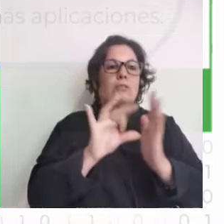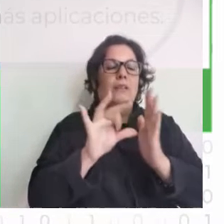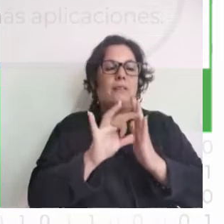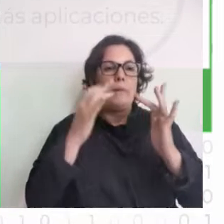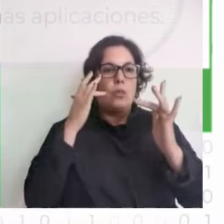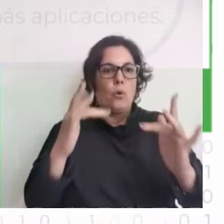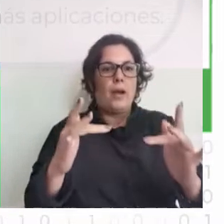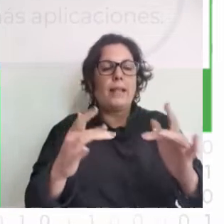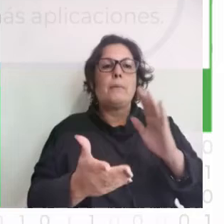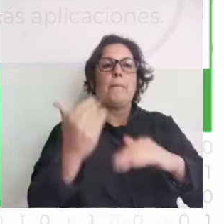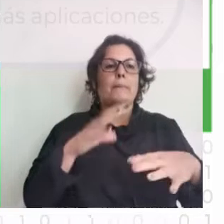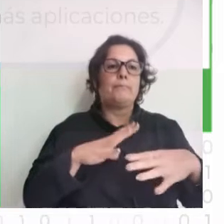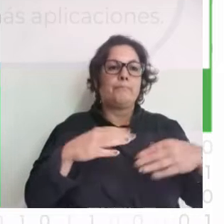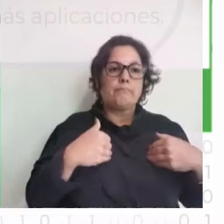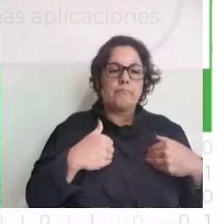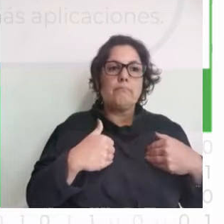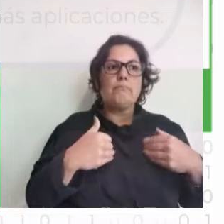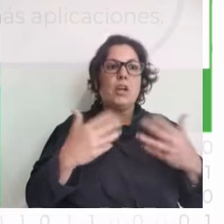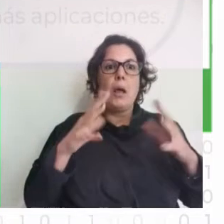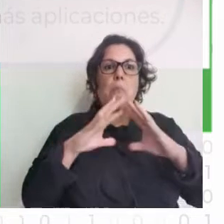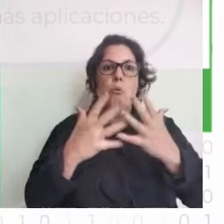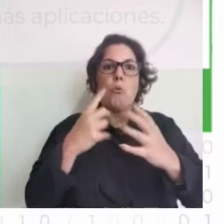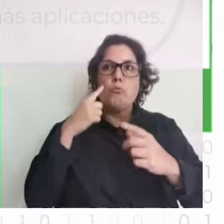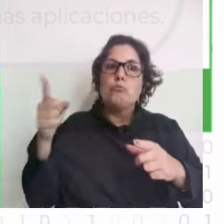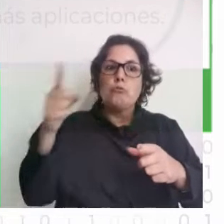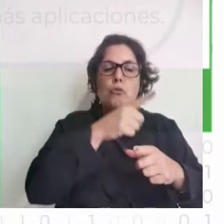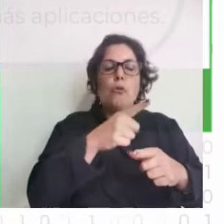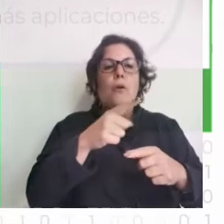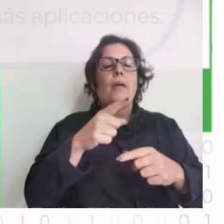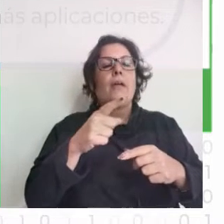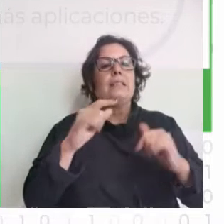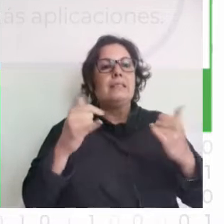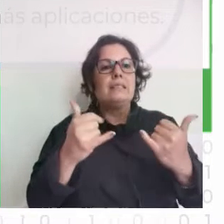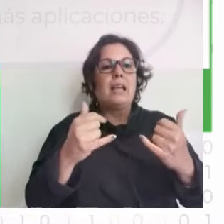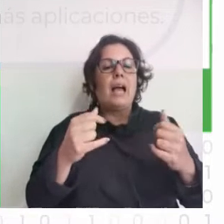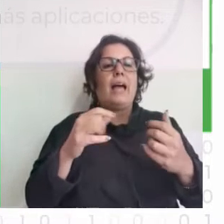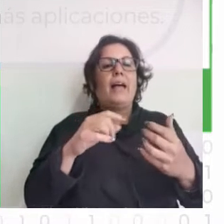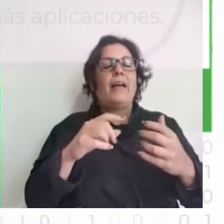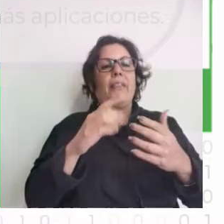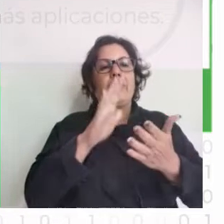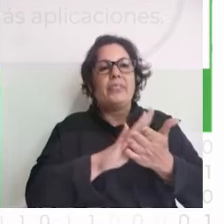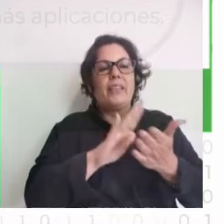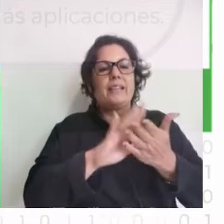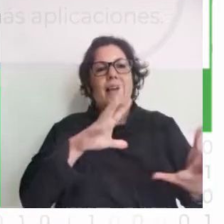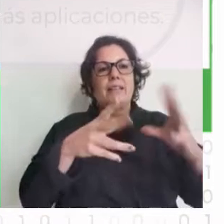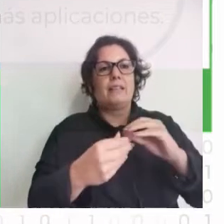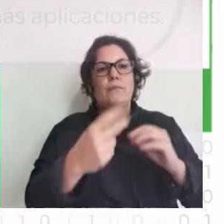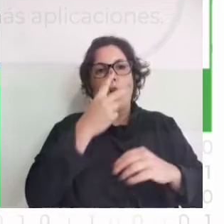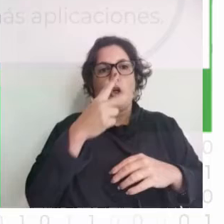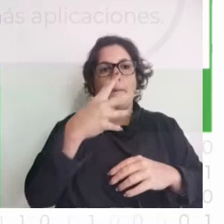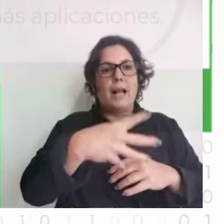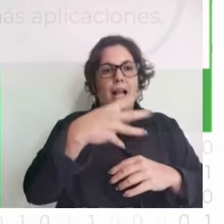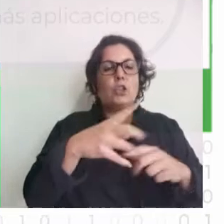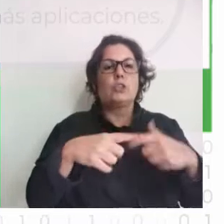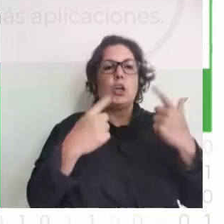en primaria, y es una tendencia mundial. Hoy en día PISA ya las está incorporando, los test adaptativos. Desde el 2014 estamos aplicando en la